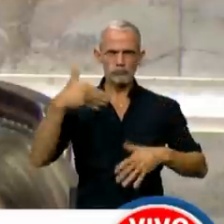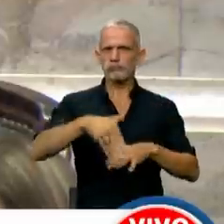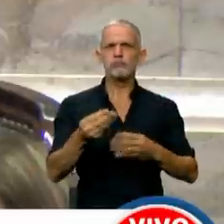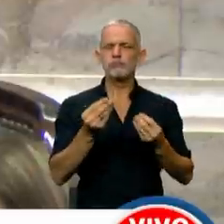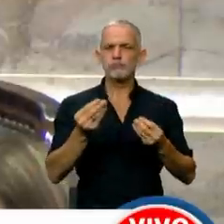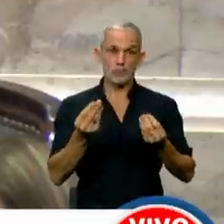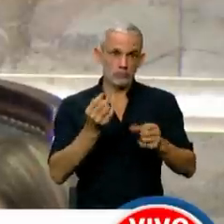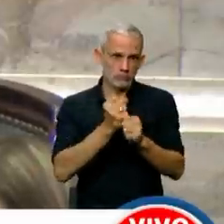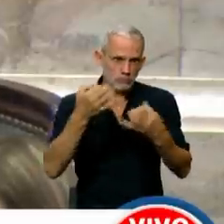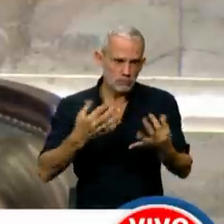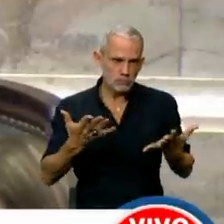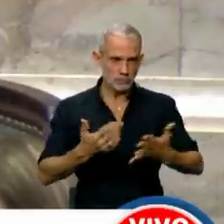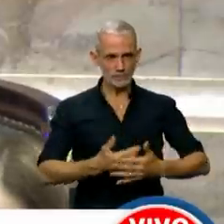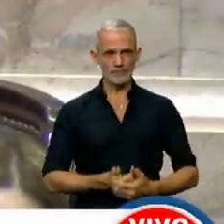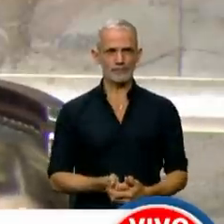serio